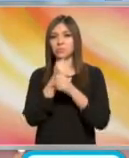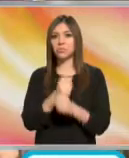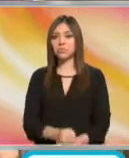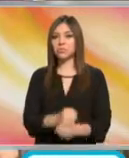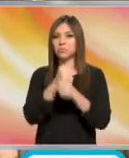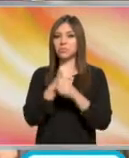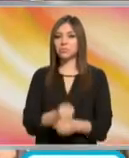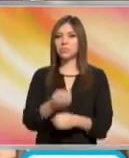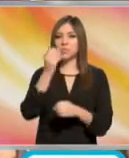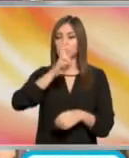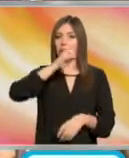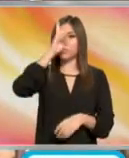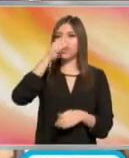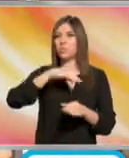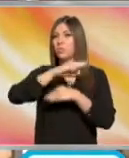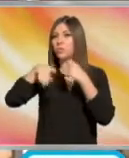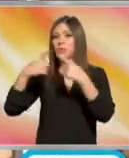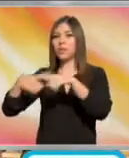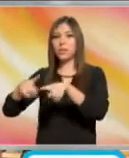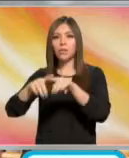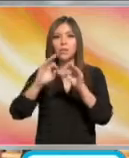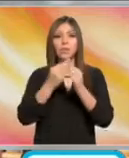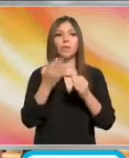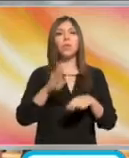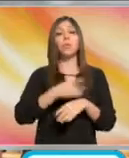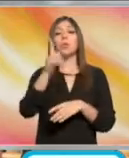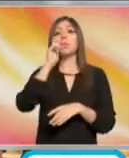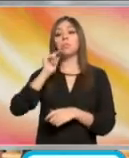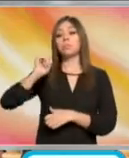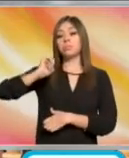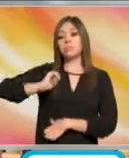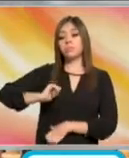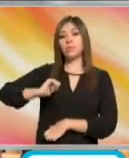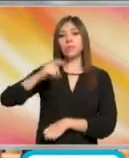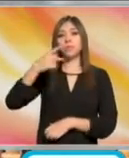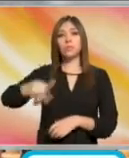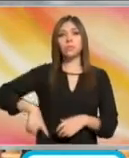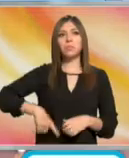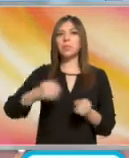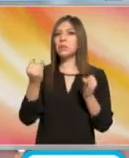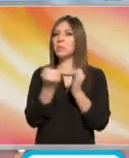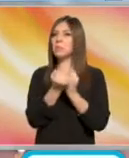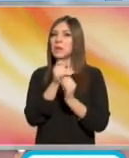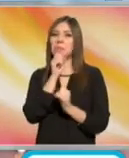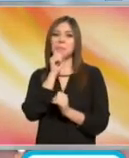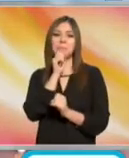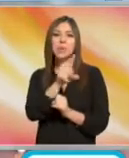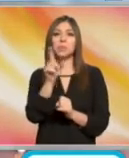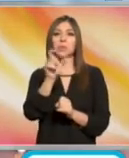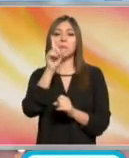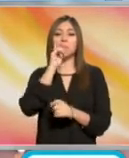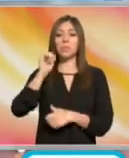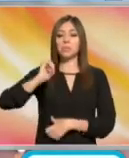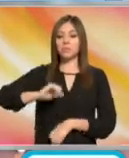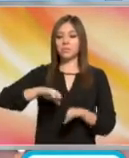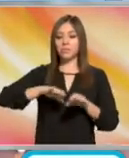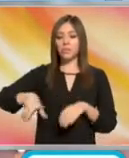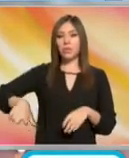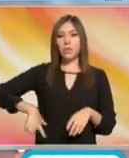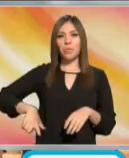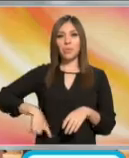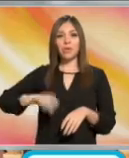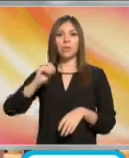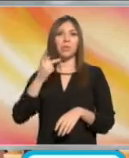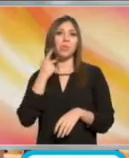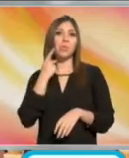los ámbitos. No por tener un cargo público alguien puede estar exento de violencia. Muchas veces el cargo público, por ser mujer,